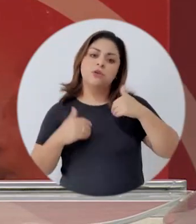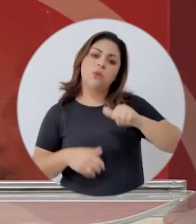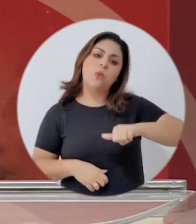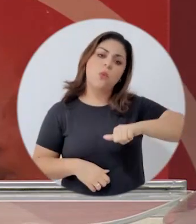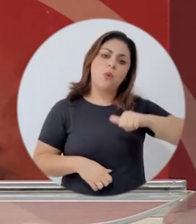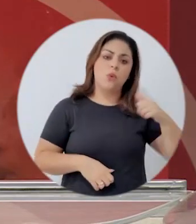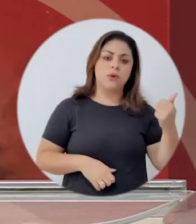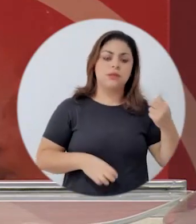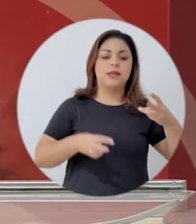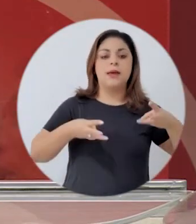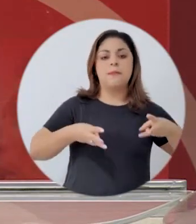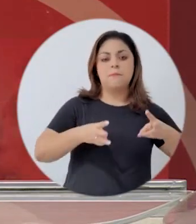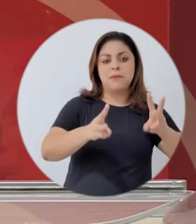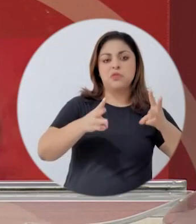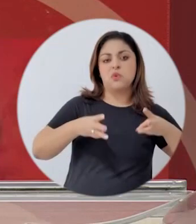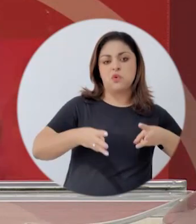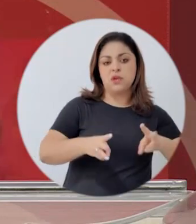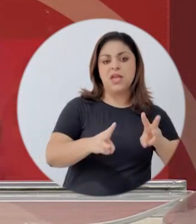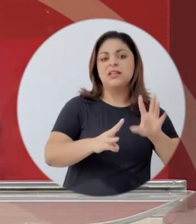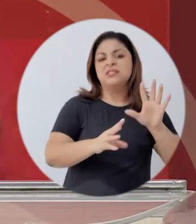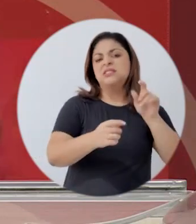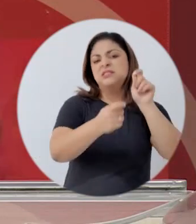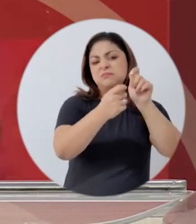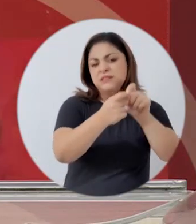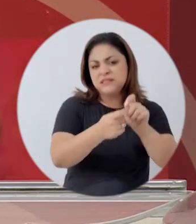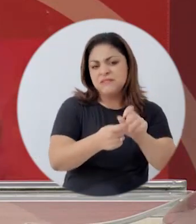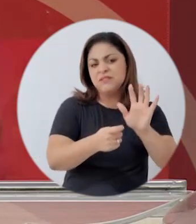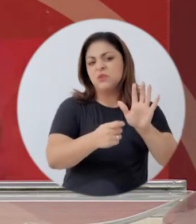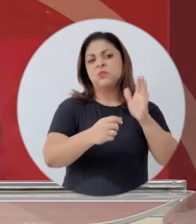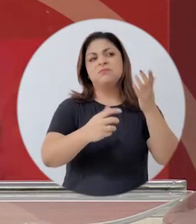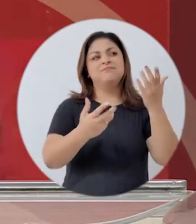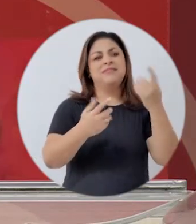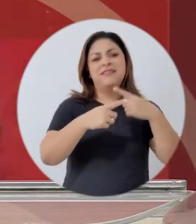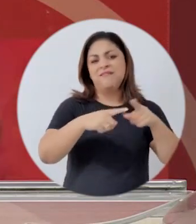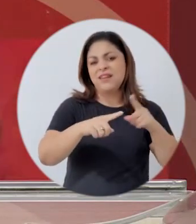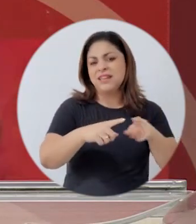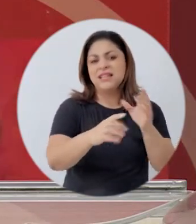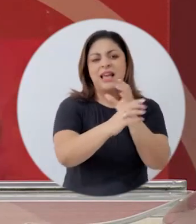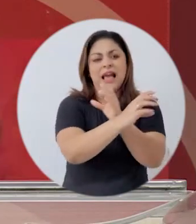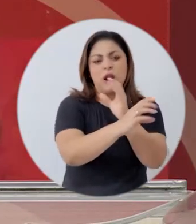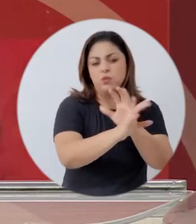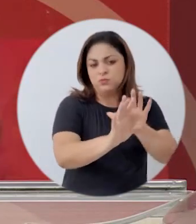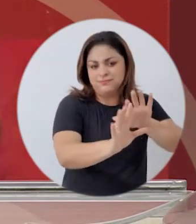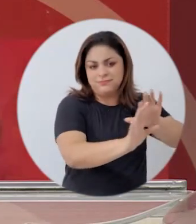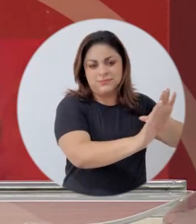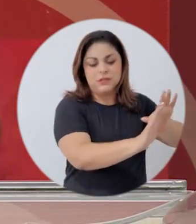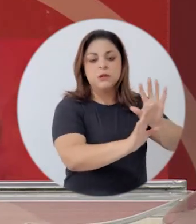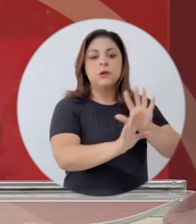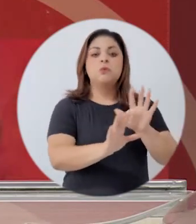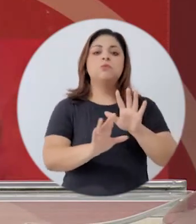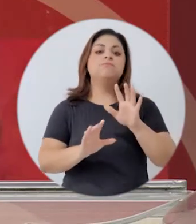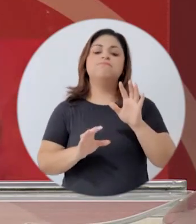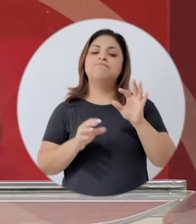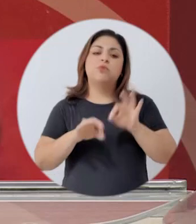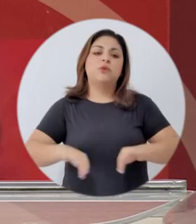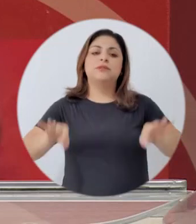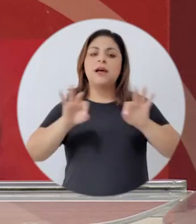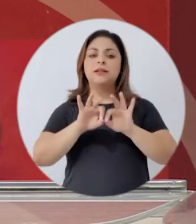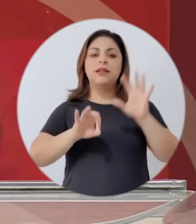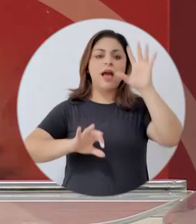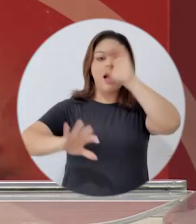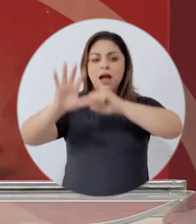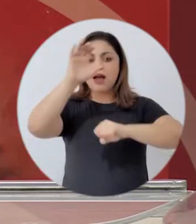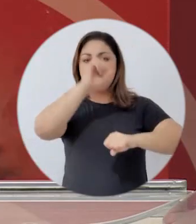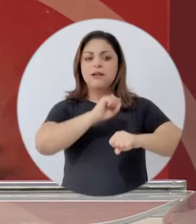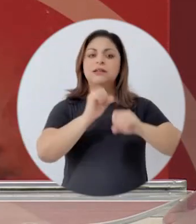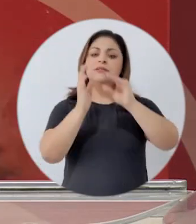más específica, ¿verdad? Que tal vez no voy a abordar en este instante de cálculo, de factores de emisión, pero básicamente es identificar las